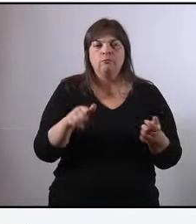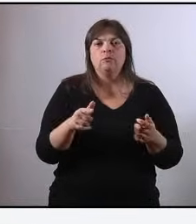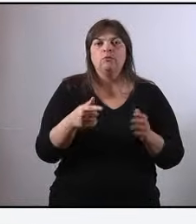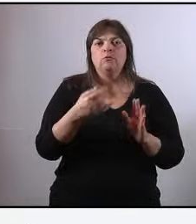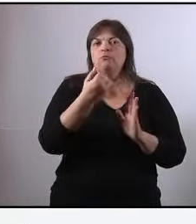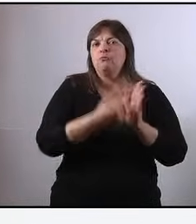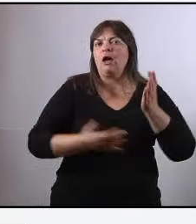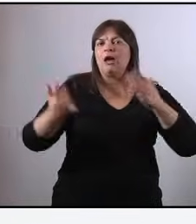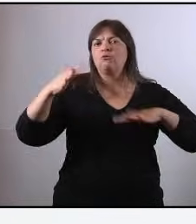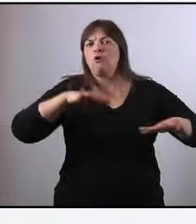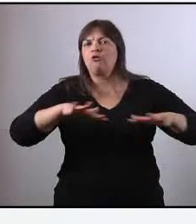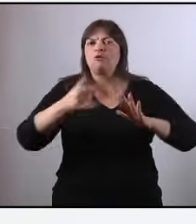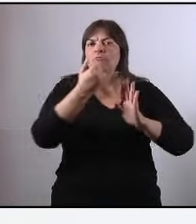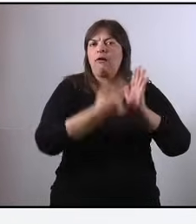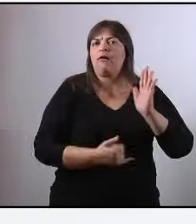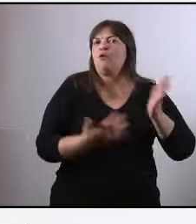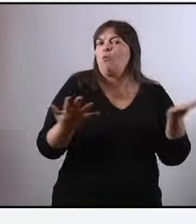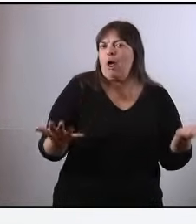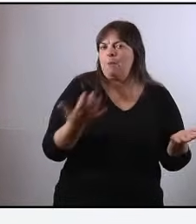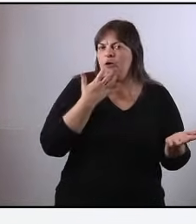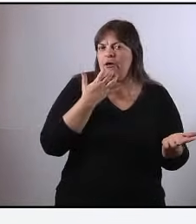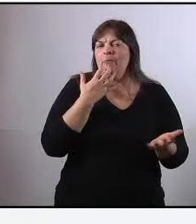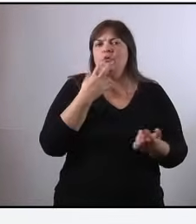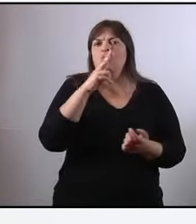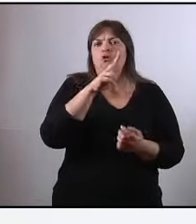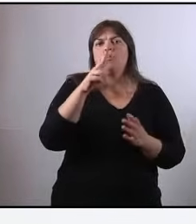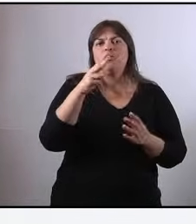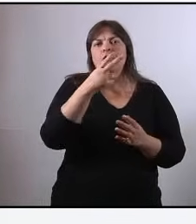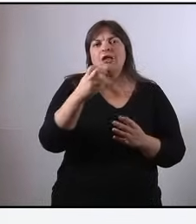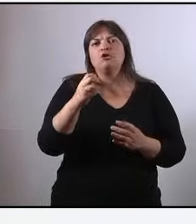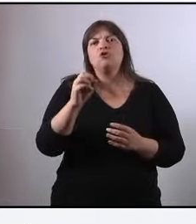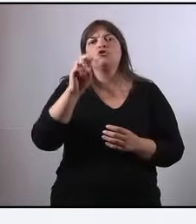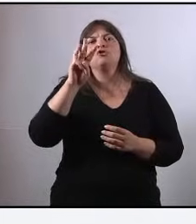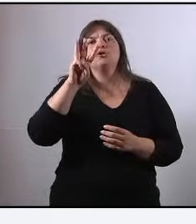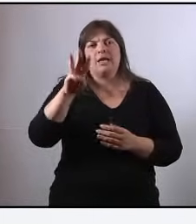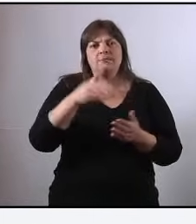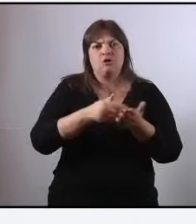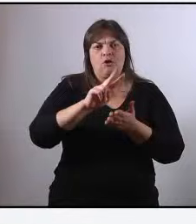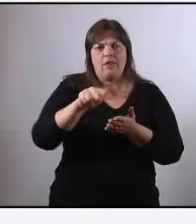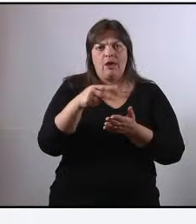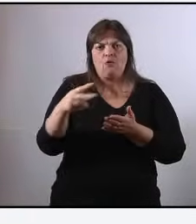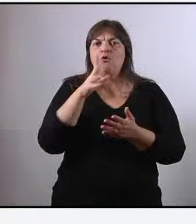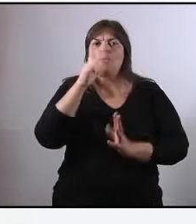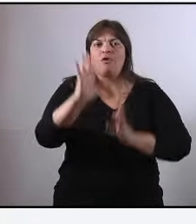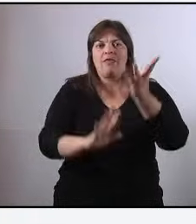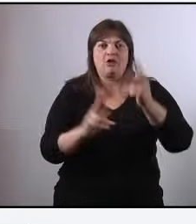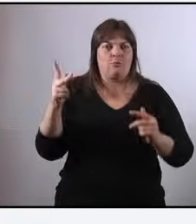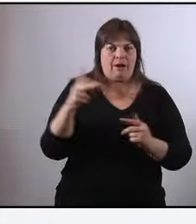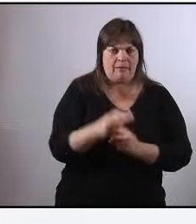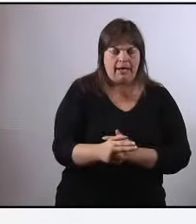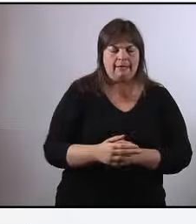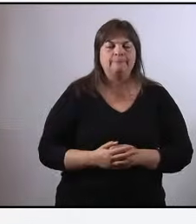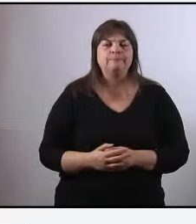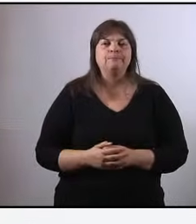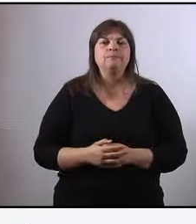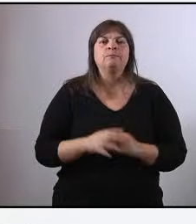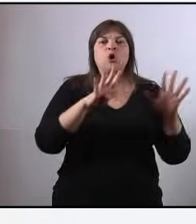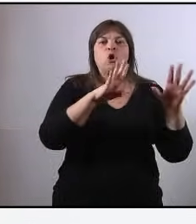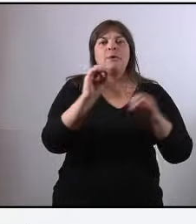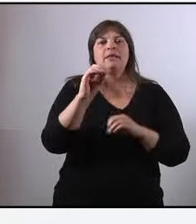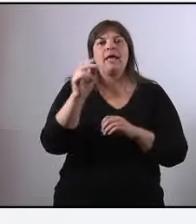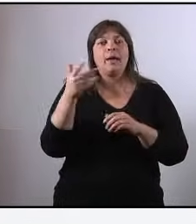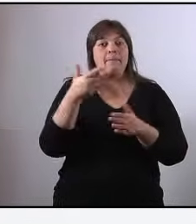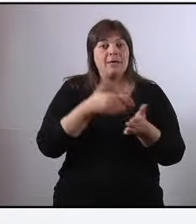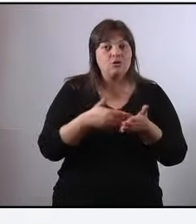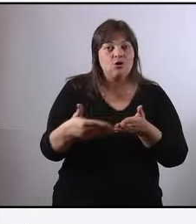siguientes actuaciones: 203 millones de euros para prevenir incendios, 90 millones